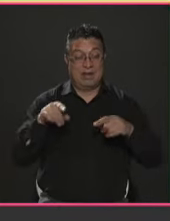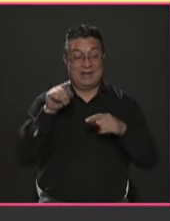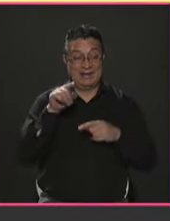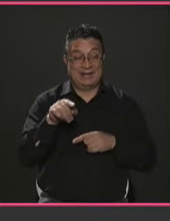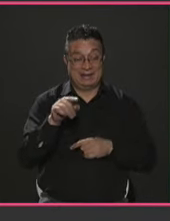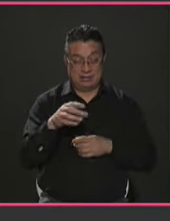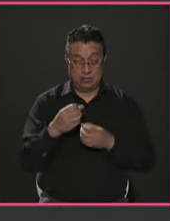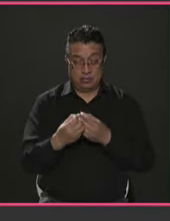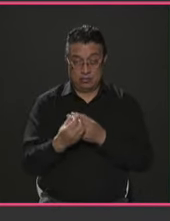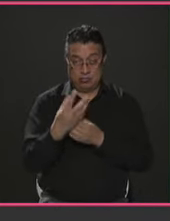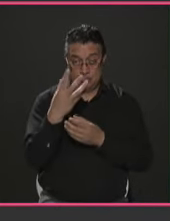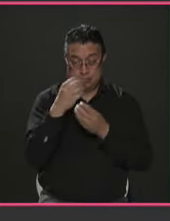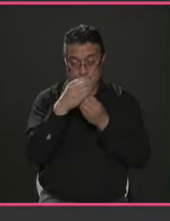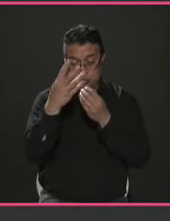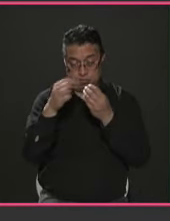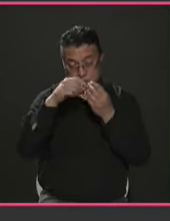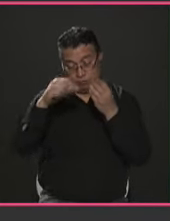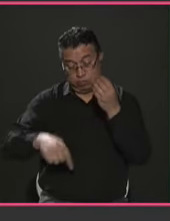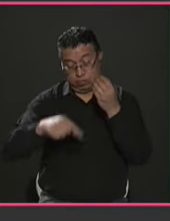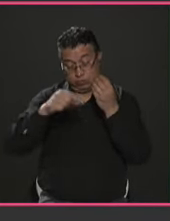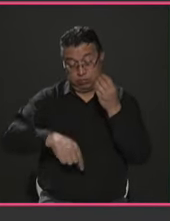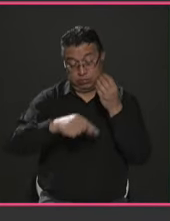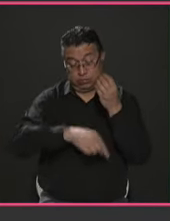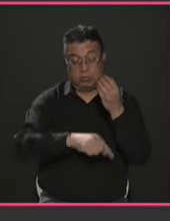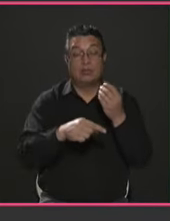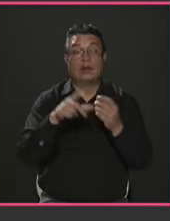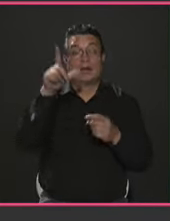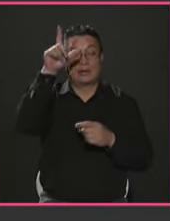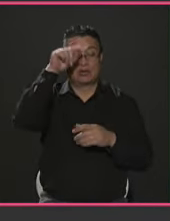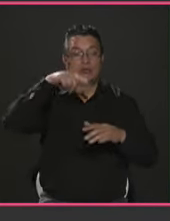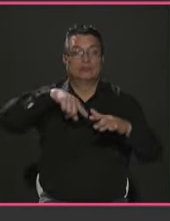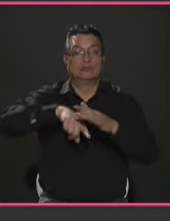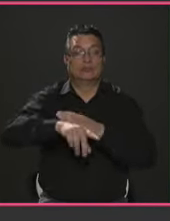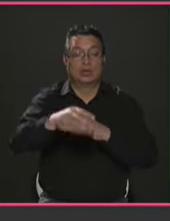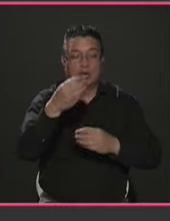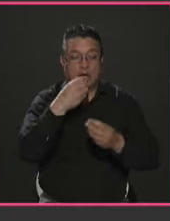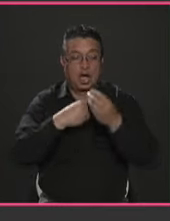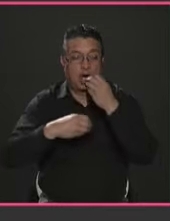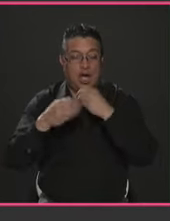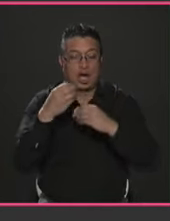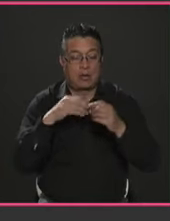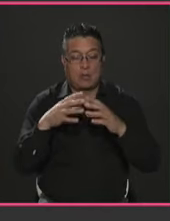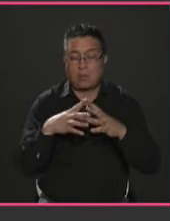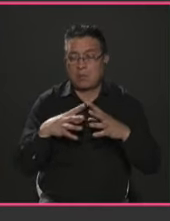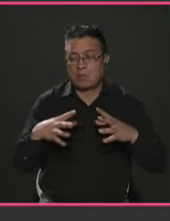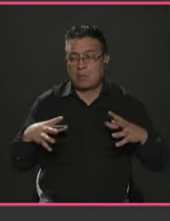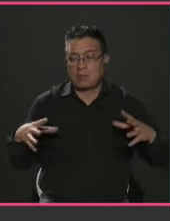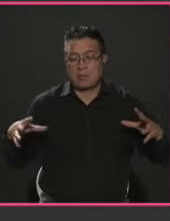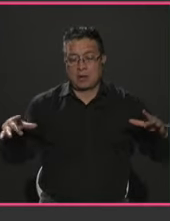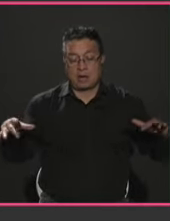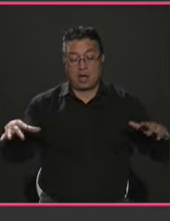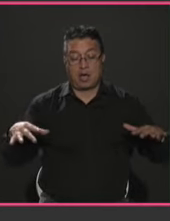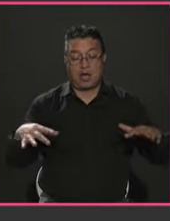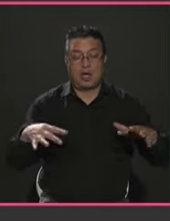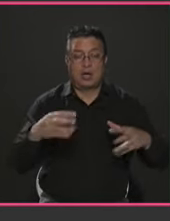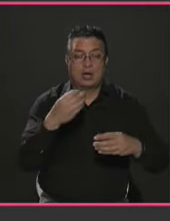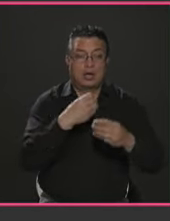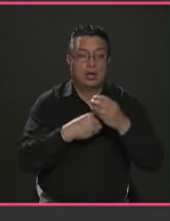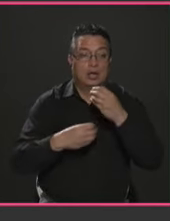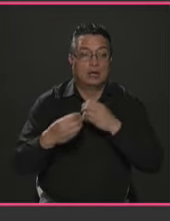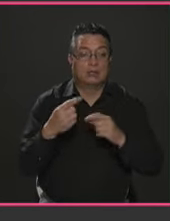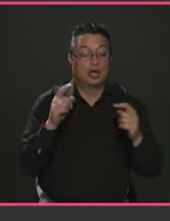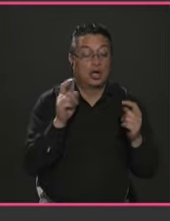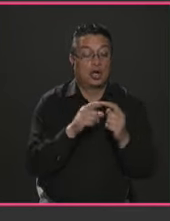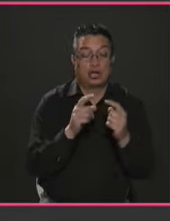este bambú flce y bota su semilla los ratones se la comen y luego hay mucho mucho más ratones ha mucha más comida entran en